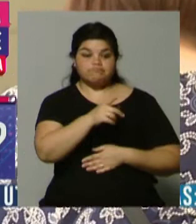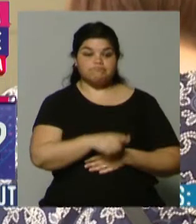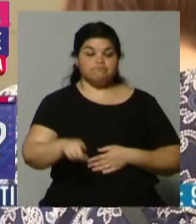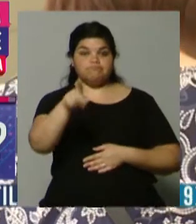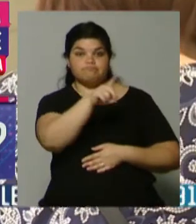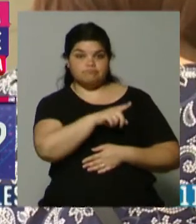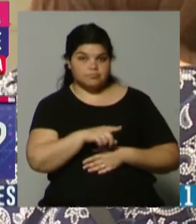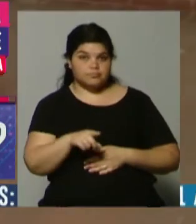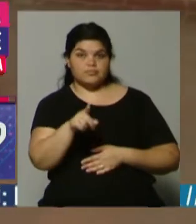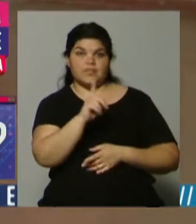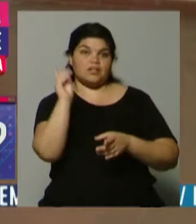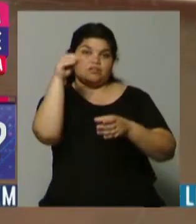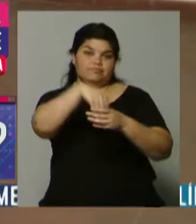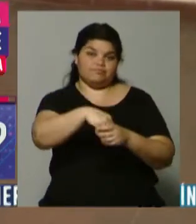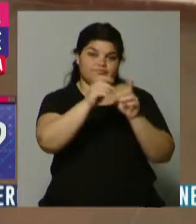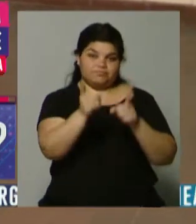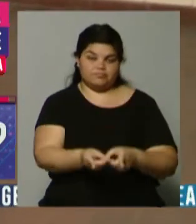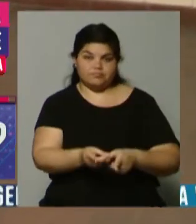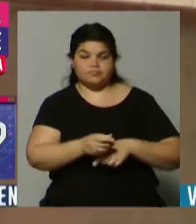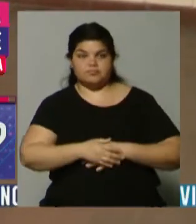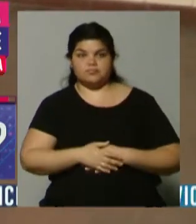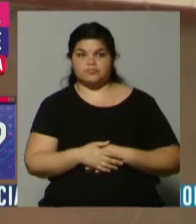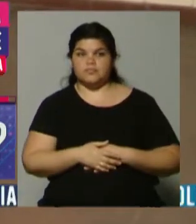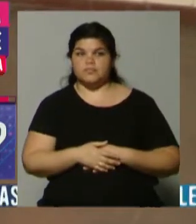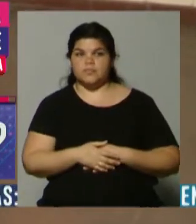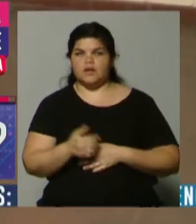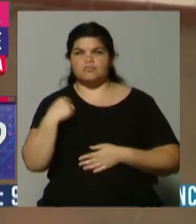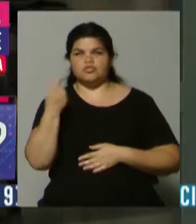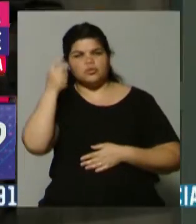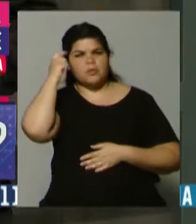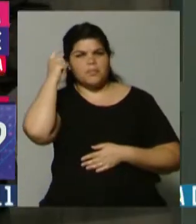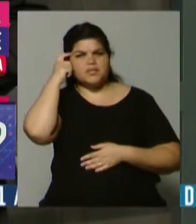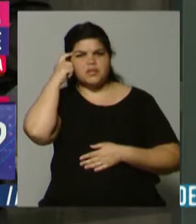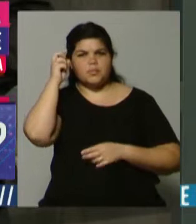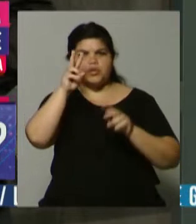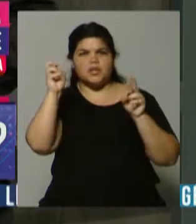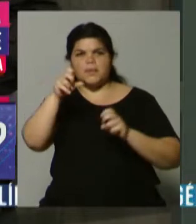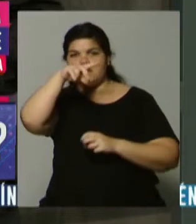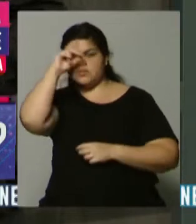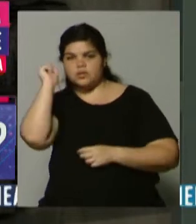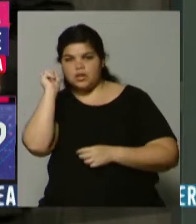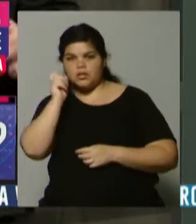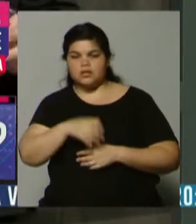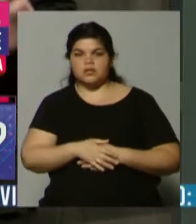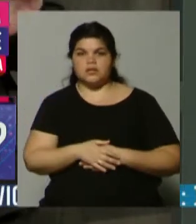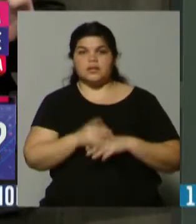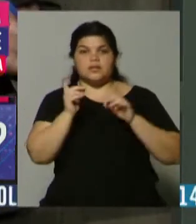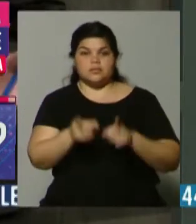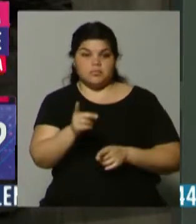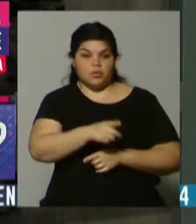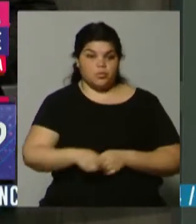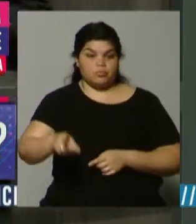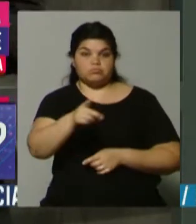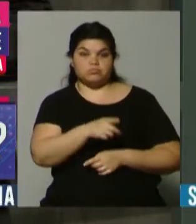forman parte también. Marta, pensando un poco ya en el panorama nacional, y si bien usted destaca que el mendocino